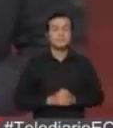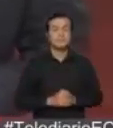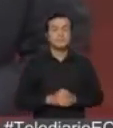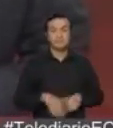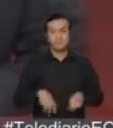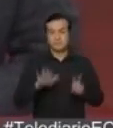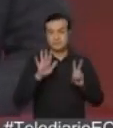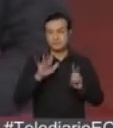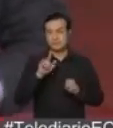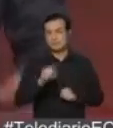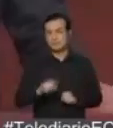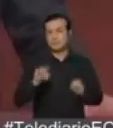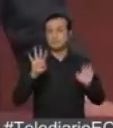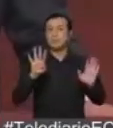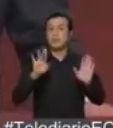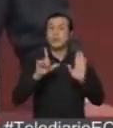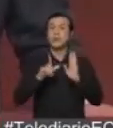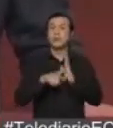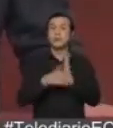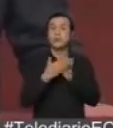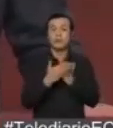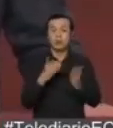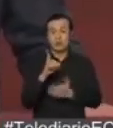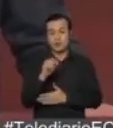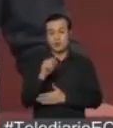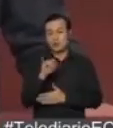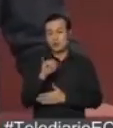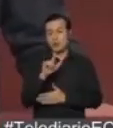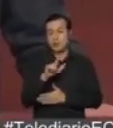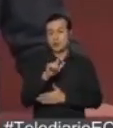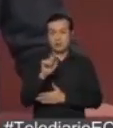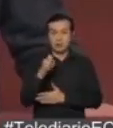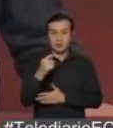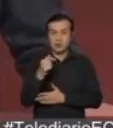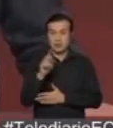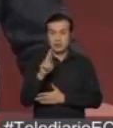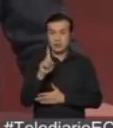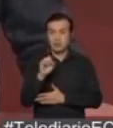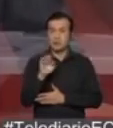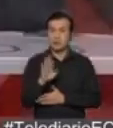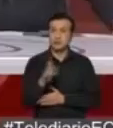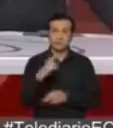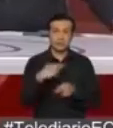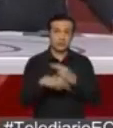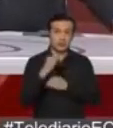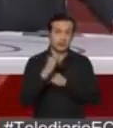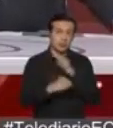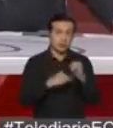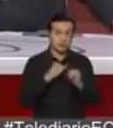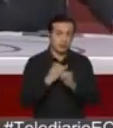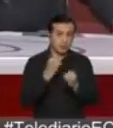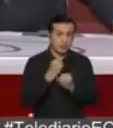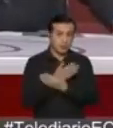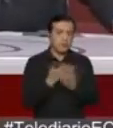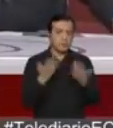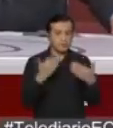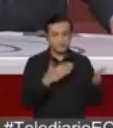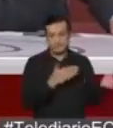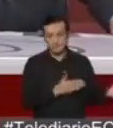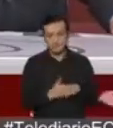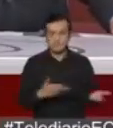7 de la mañana con 9 minutos y Daniel Legarda, viceministro de Producción y Comercio Exterior, nos acompaña a esta hora aquí en